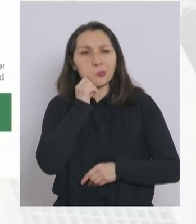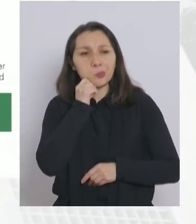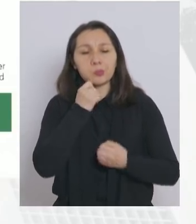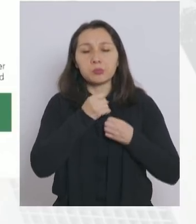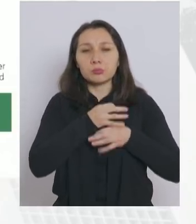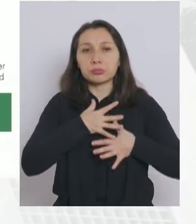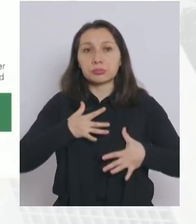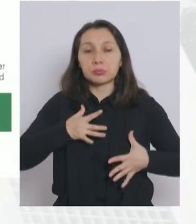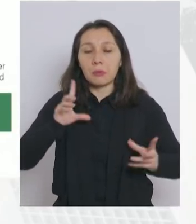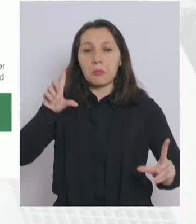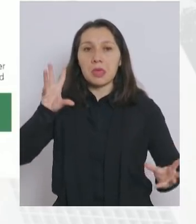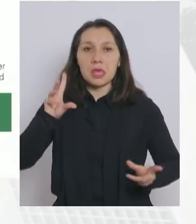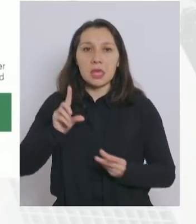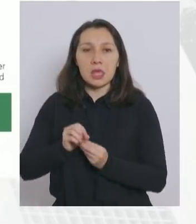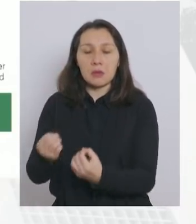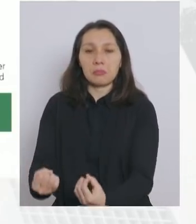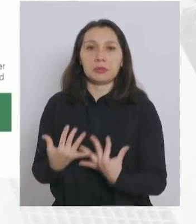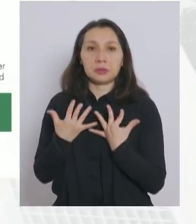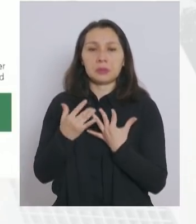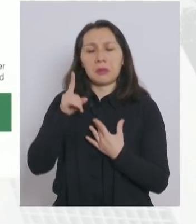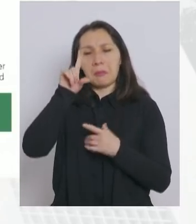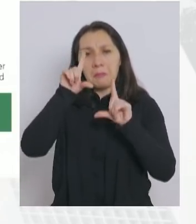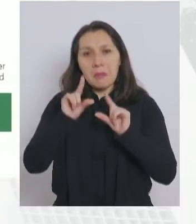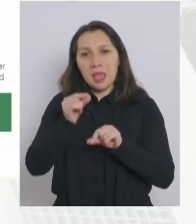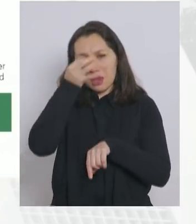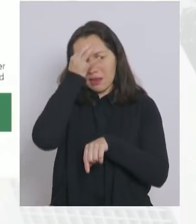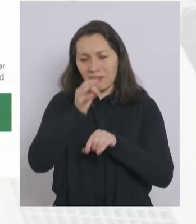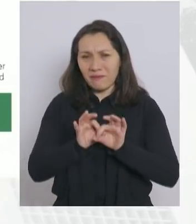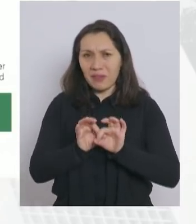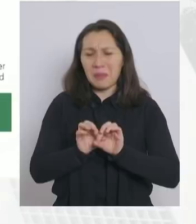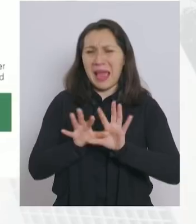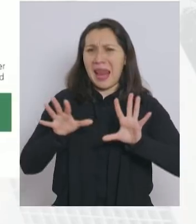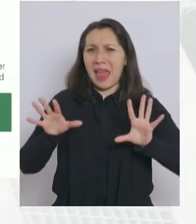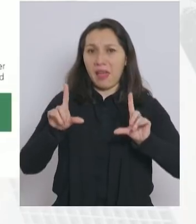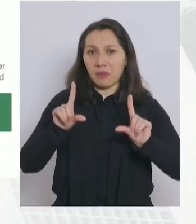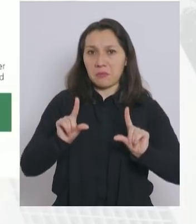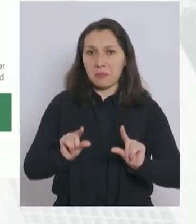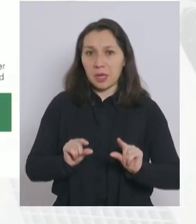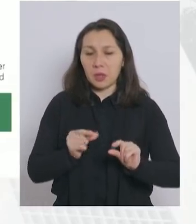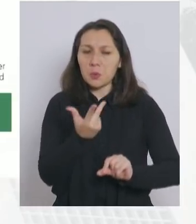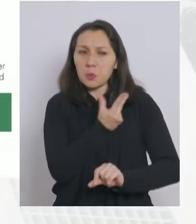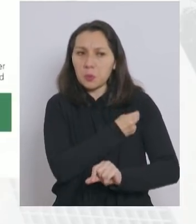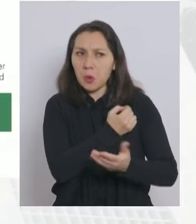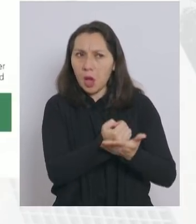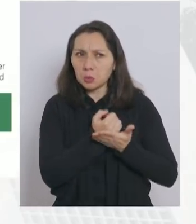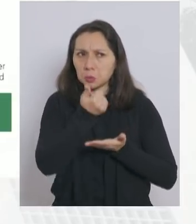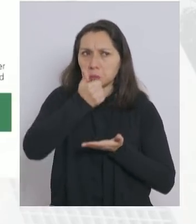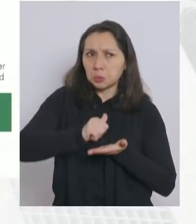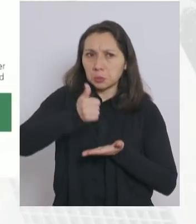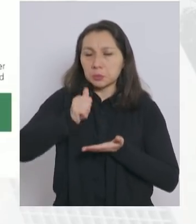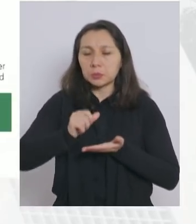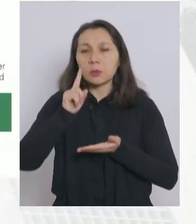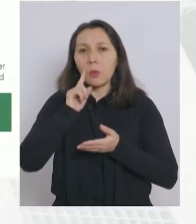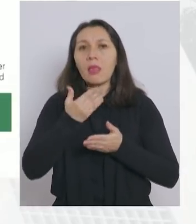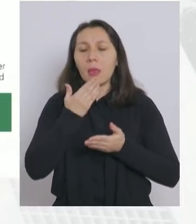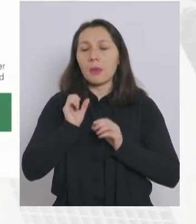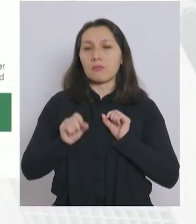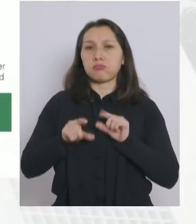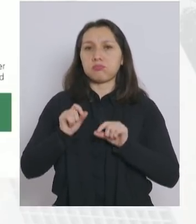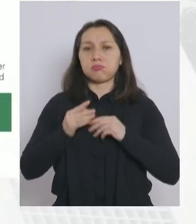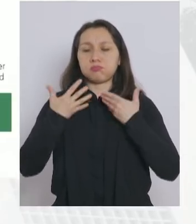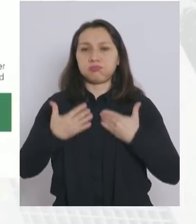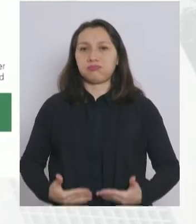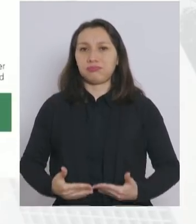de reducir el contagio, de reducir la gravedad de la enfermedad si ésta se presenta y de adquirir inmunidad.